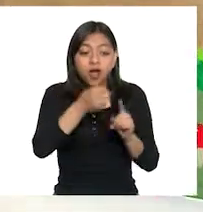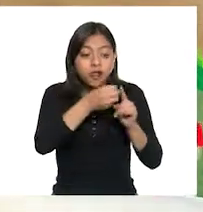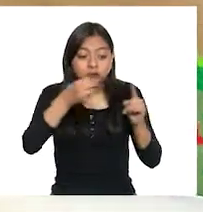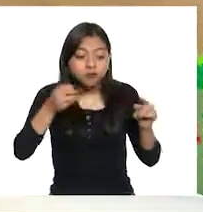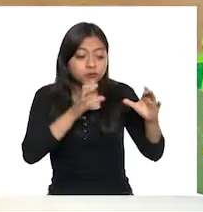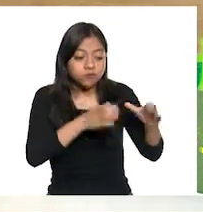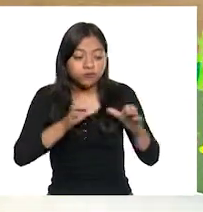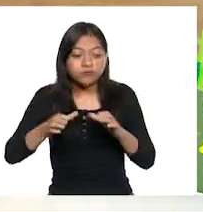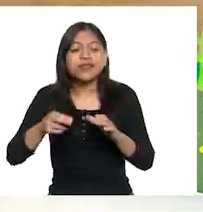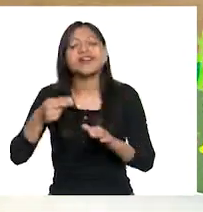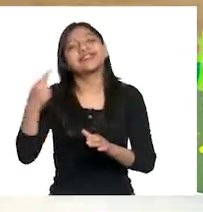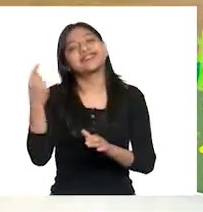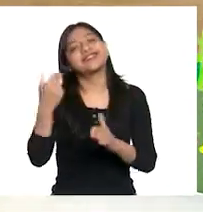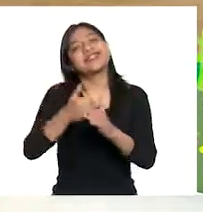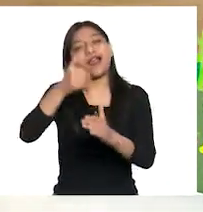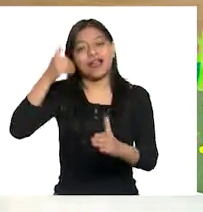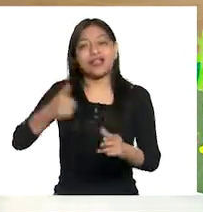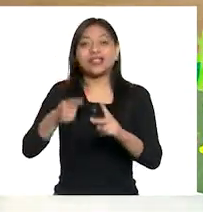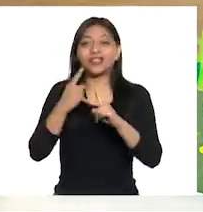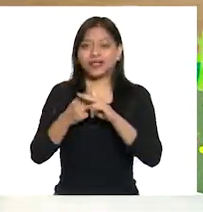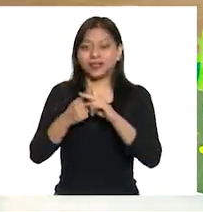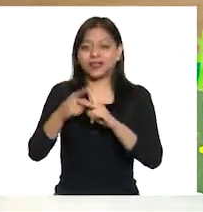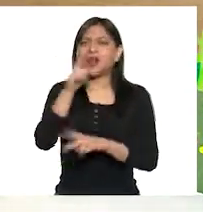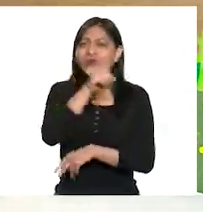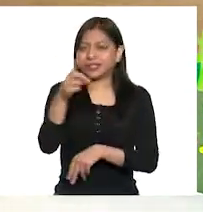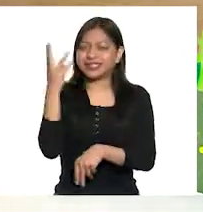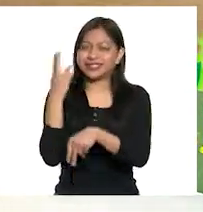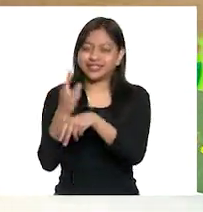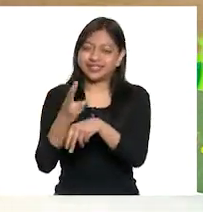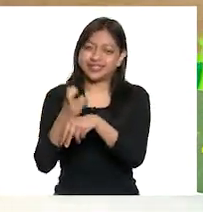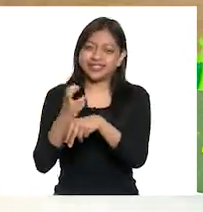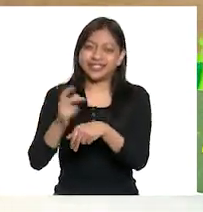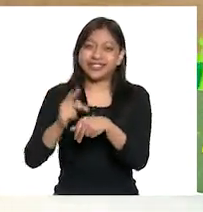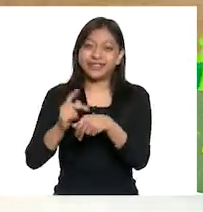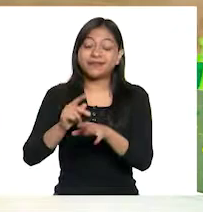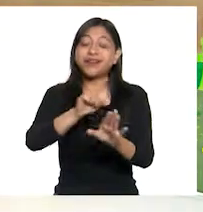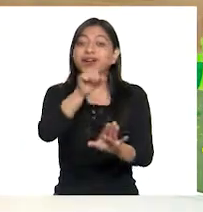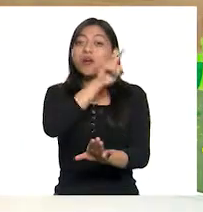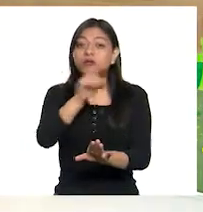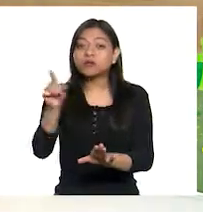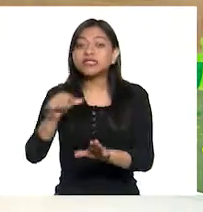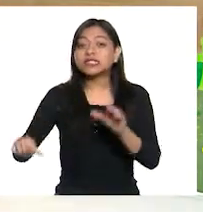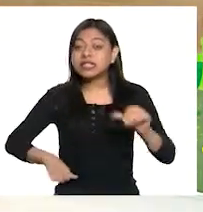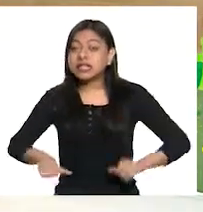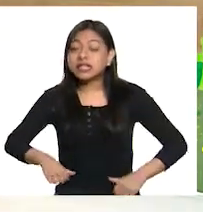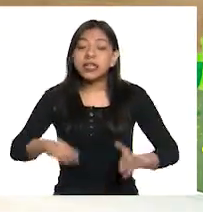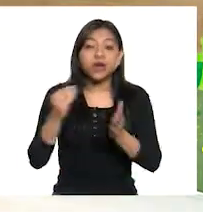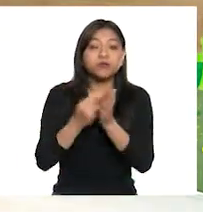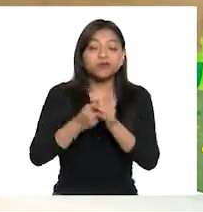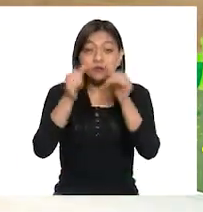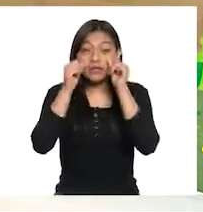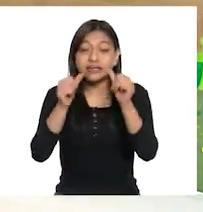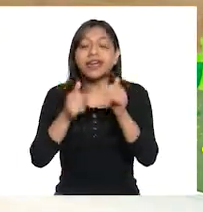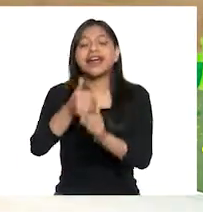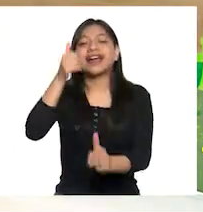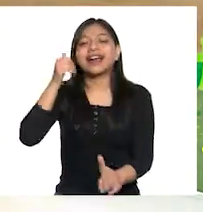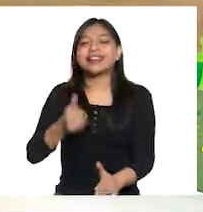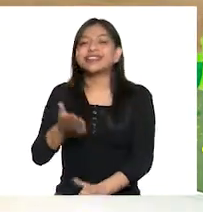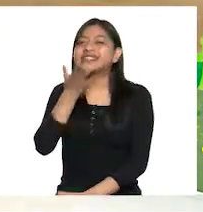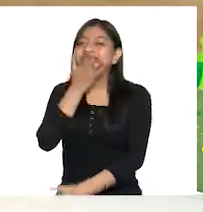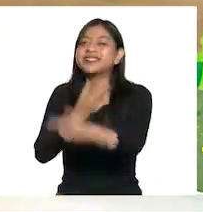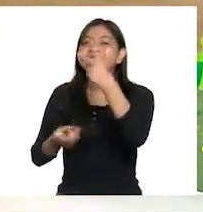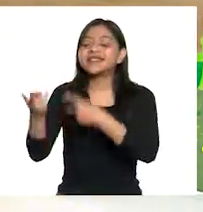que calcular, y es para niñas y niños de tercer grado de primaria, pero no podemos empezar la clase así sin darle la bienvenida al